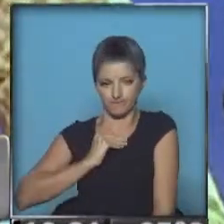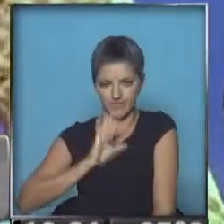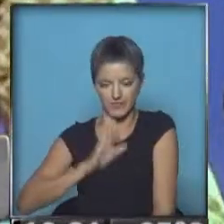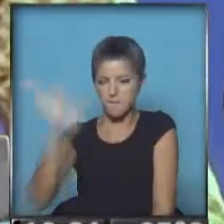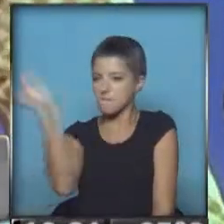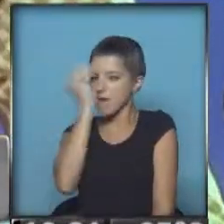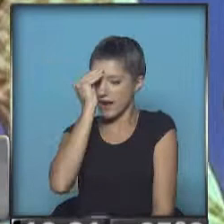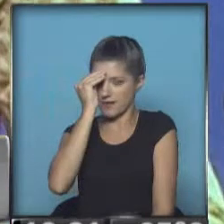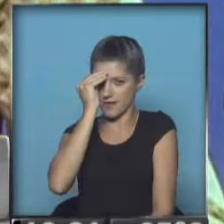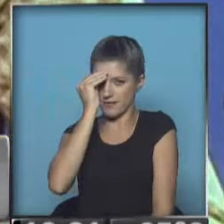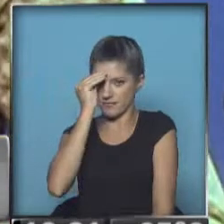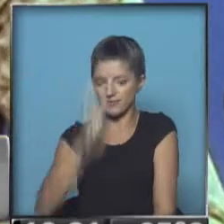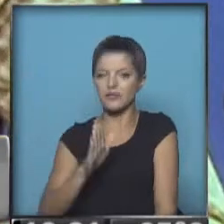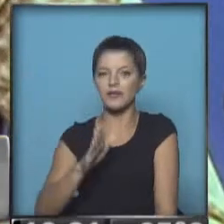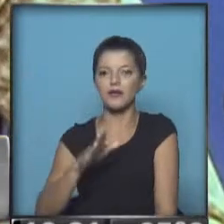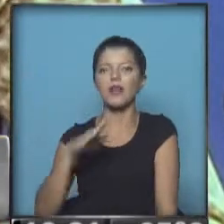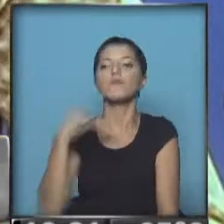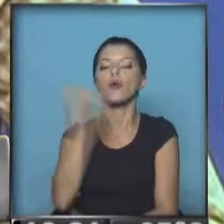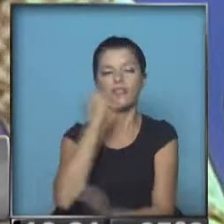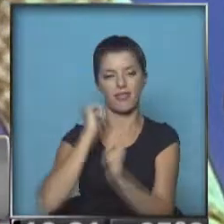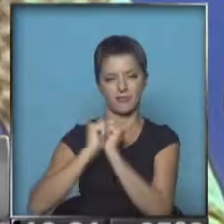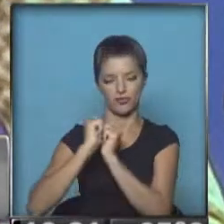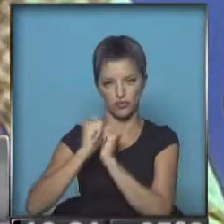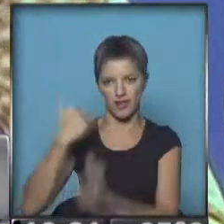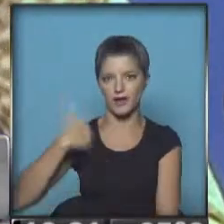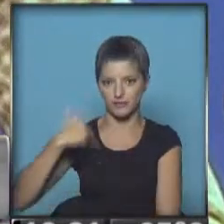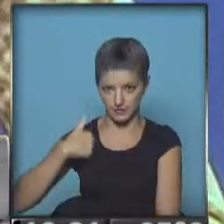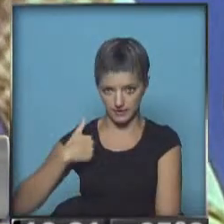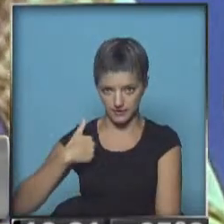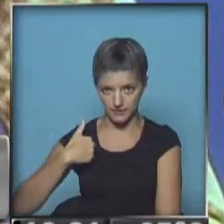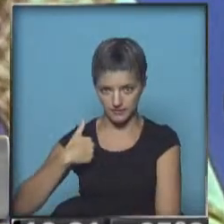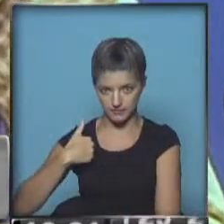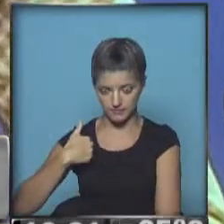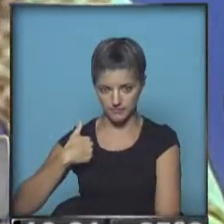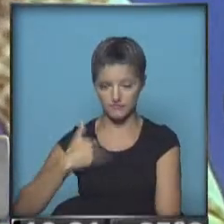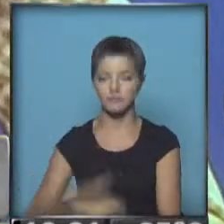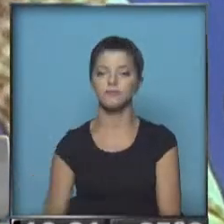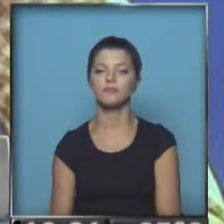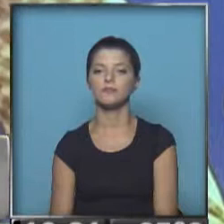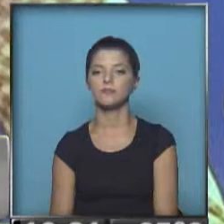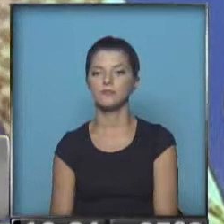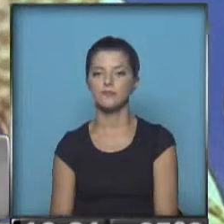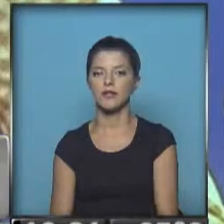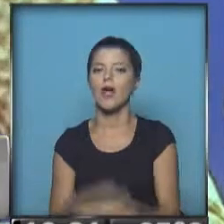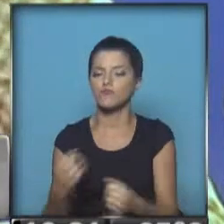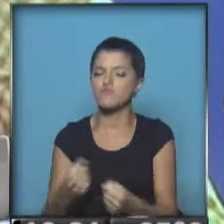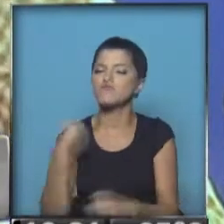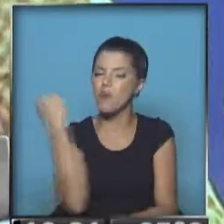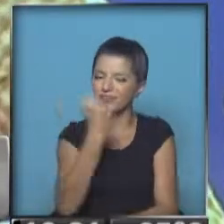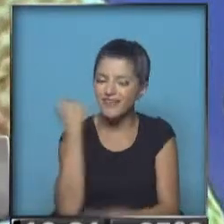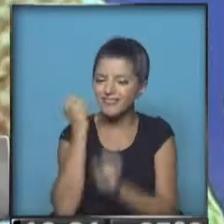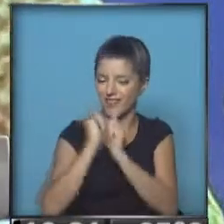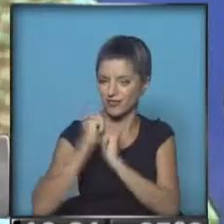esto te marca la densidad de la historia argentina, la profundidad, la intensidad de la historia argentina, de lo